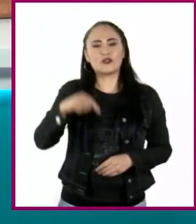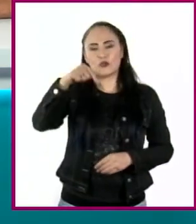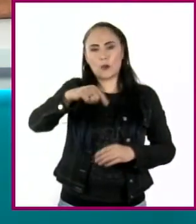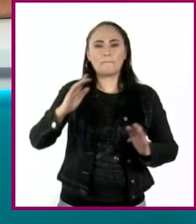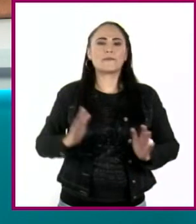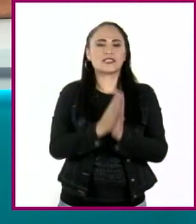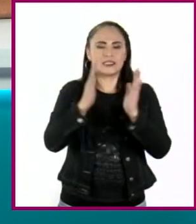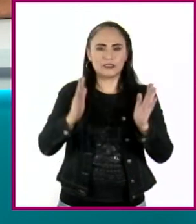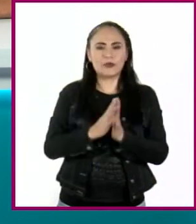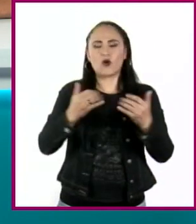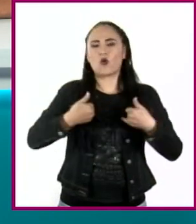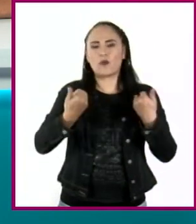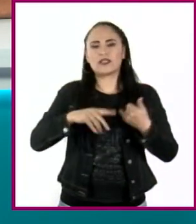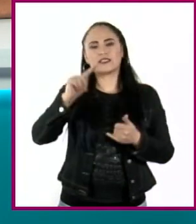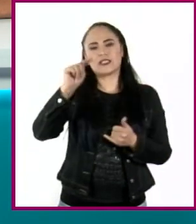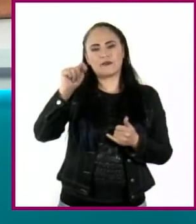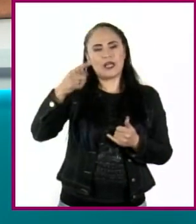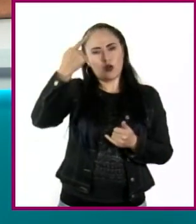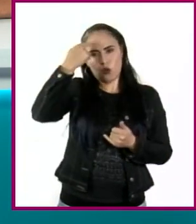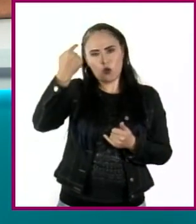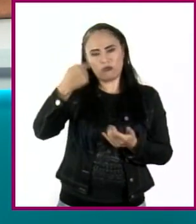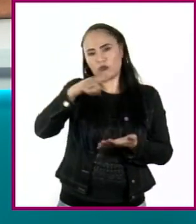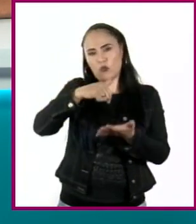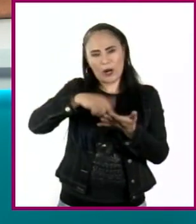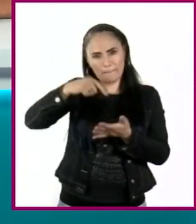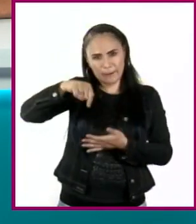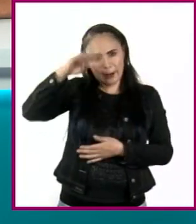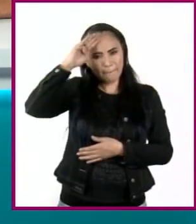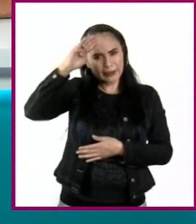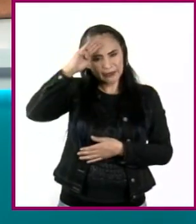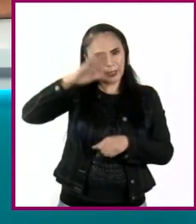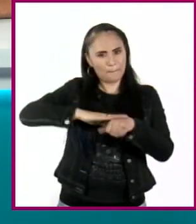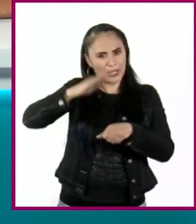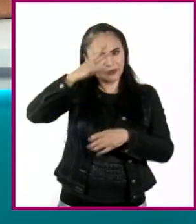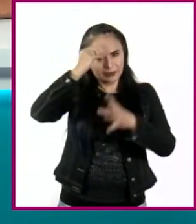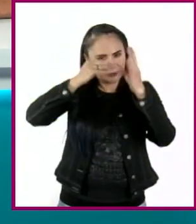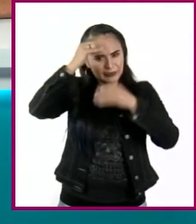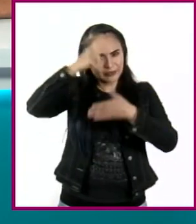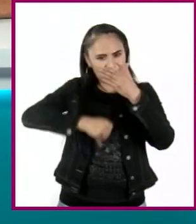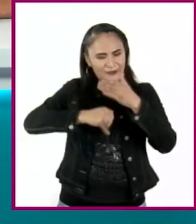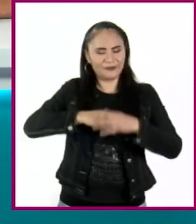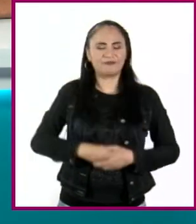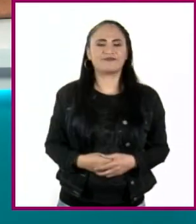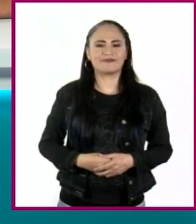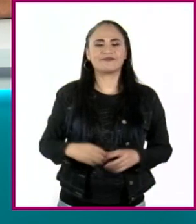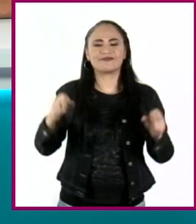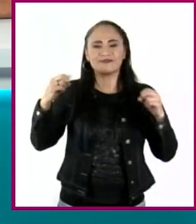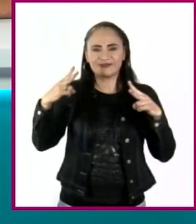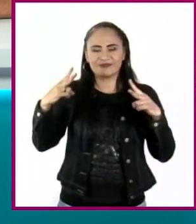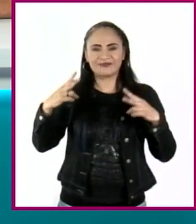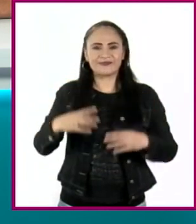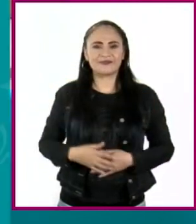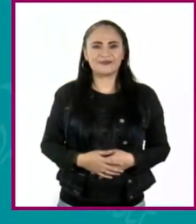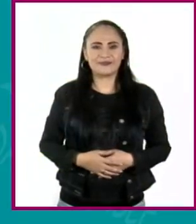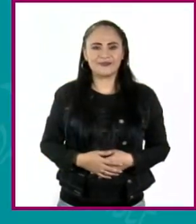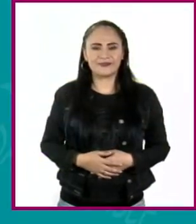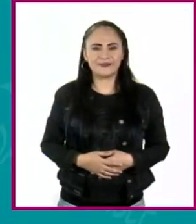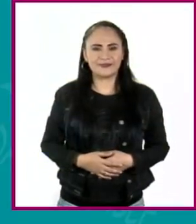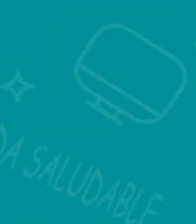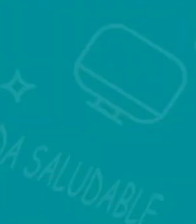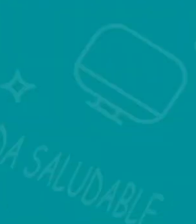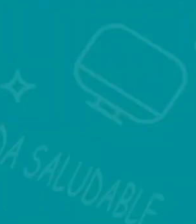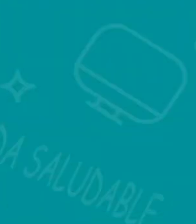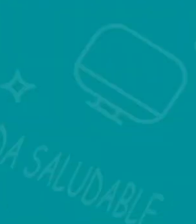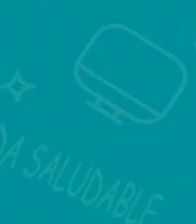con Jóvenes en TV, un espacio de reflexión y construcción del conocimiento. ¡Hasta la próxima!